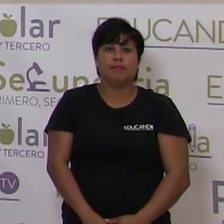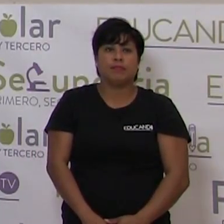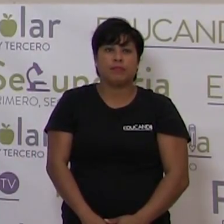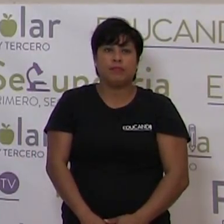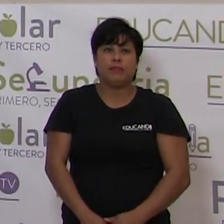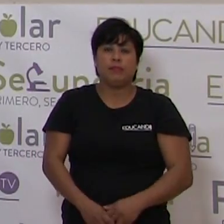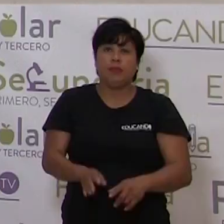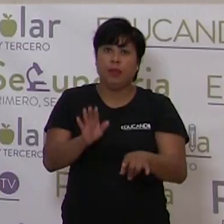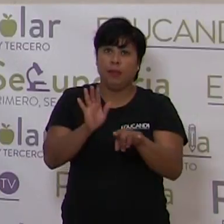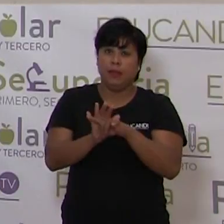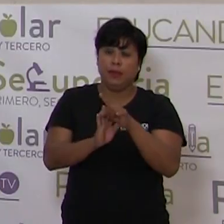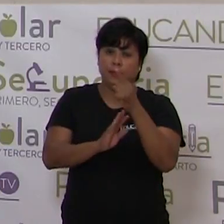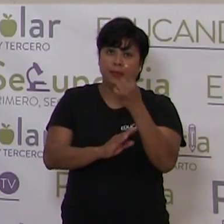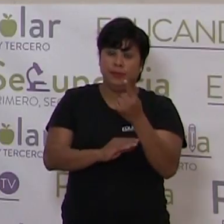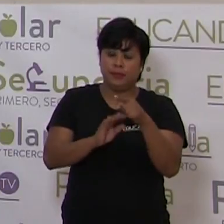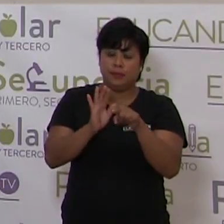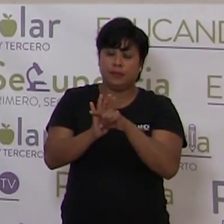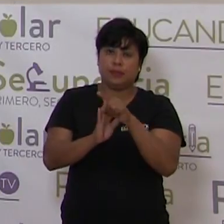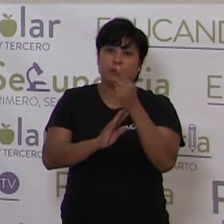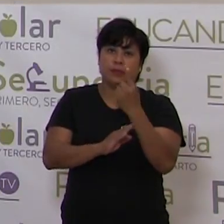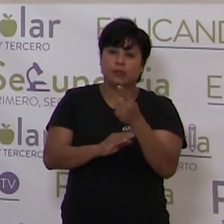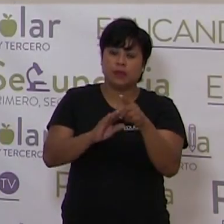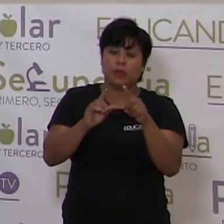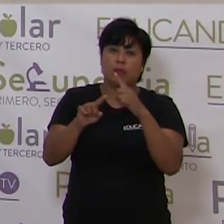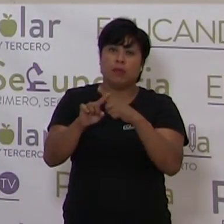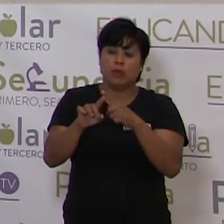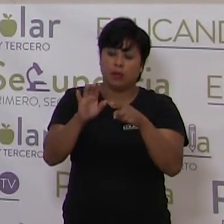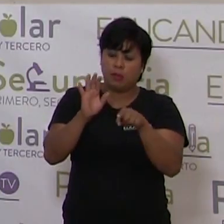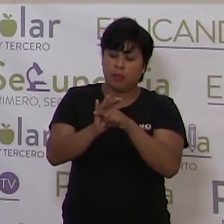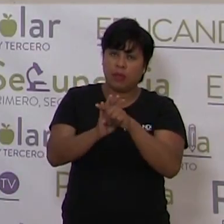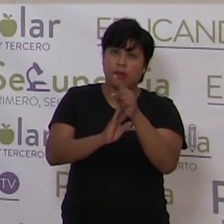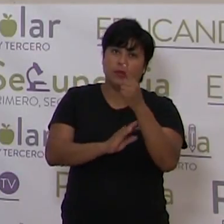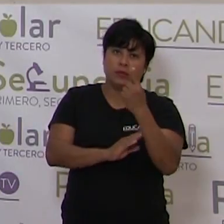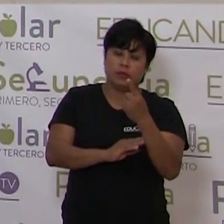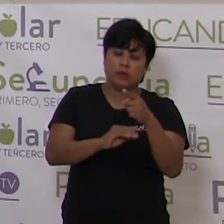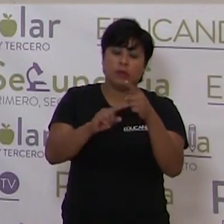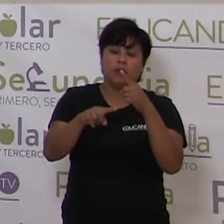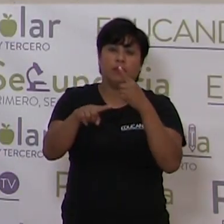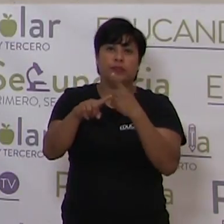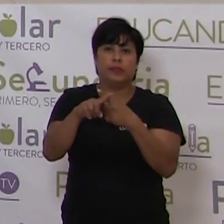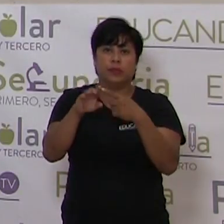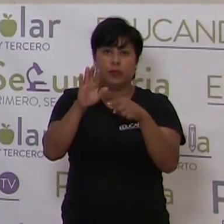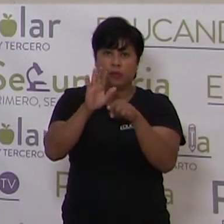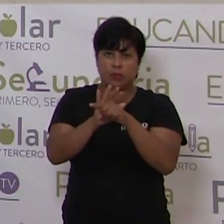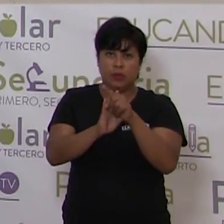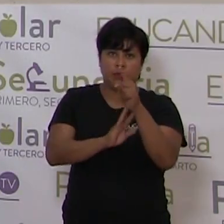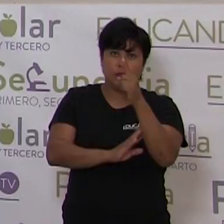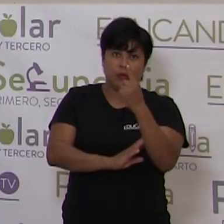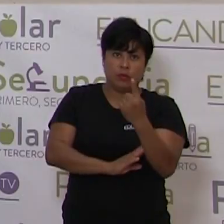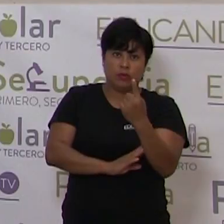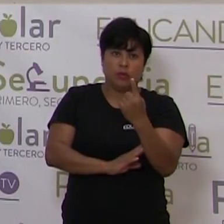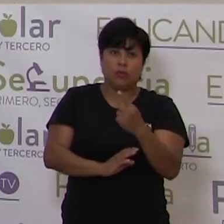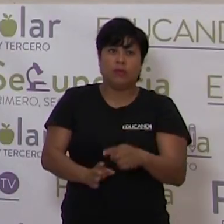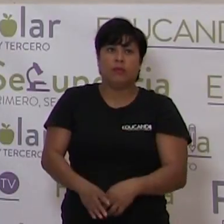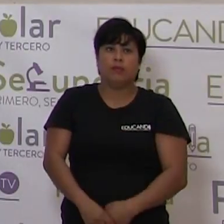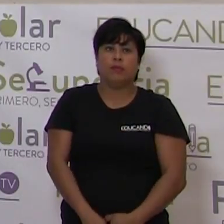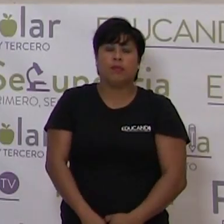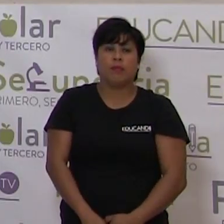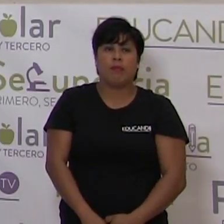Menos 1 por menos 1 por menos 1 por menos